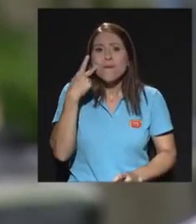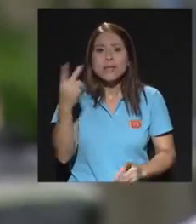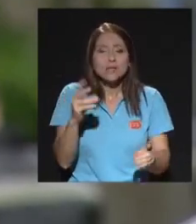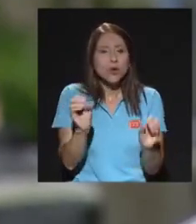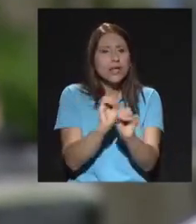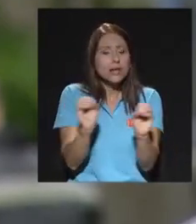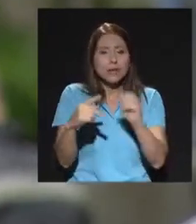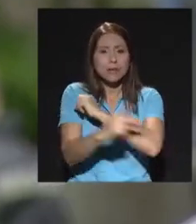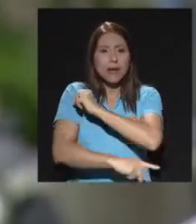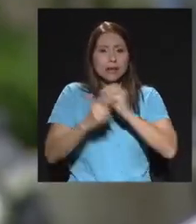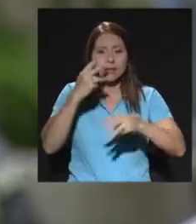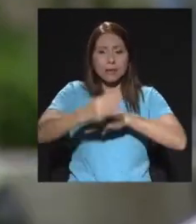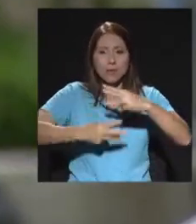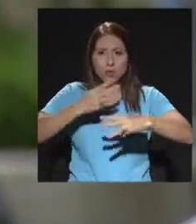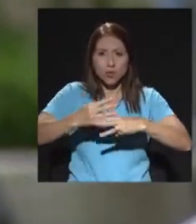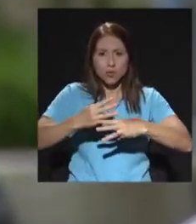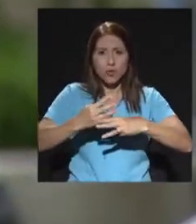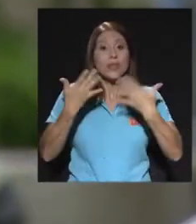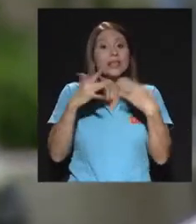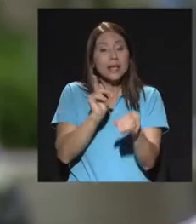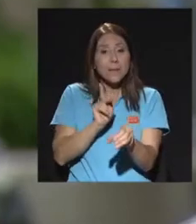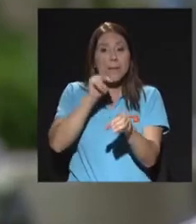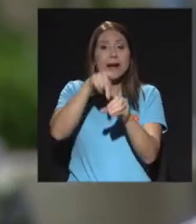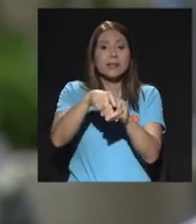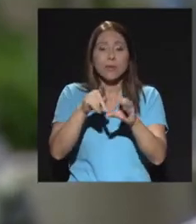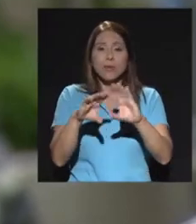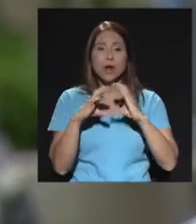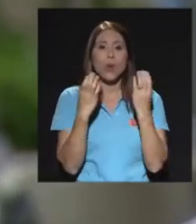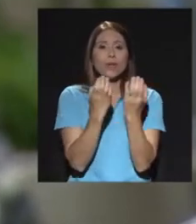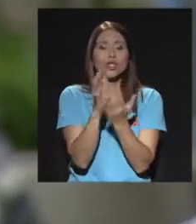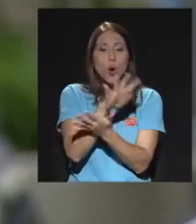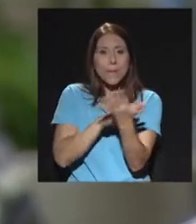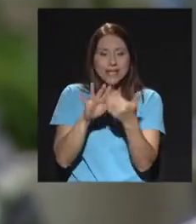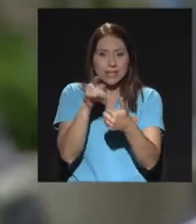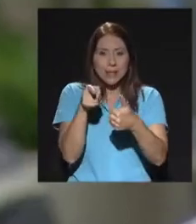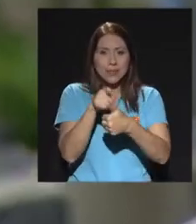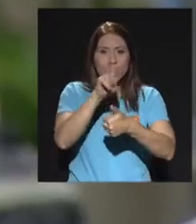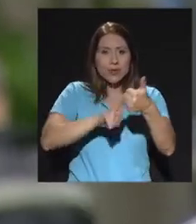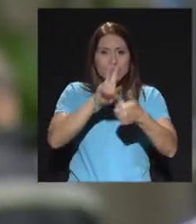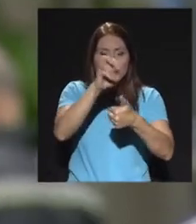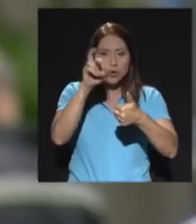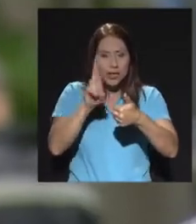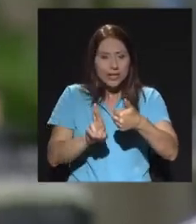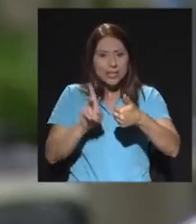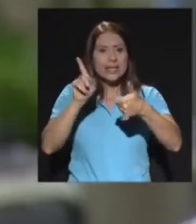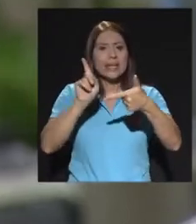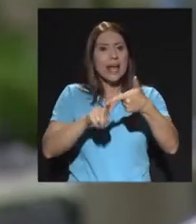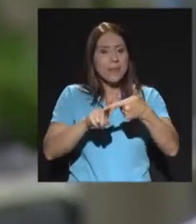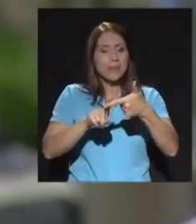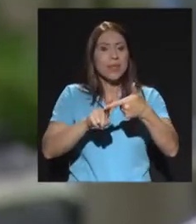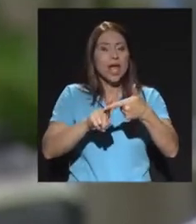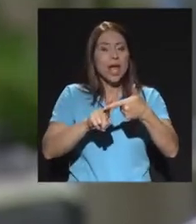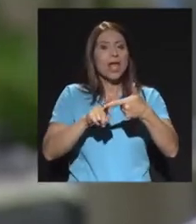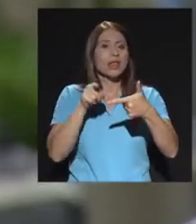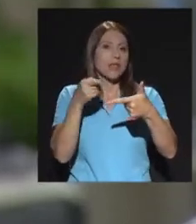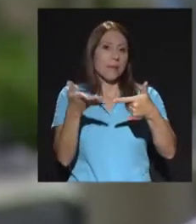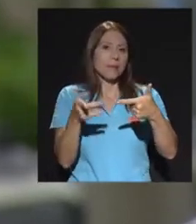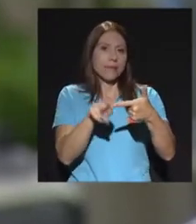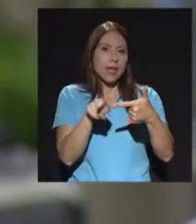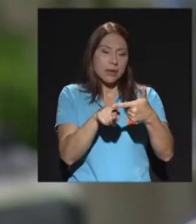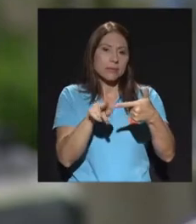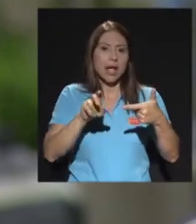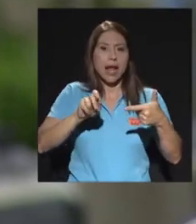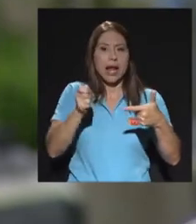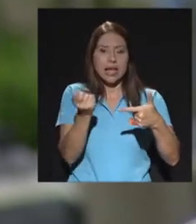del mundo. Participaron de una comisión mixta la Universidad de Costa Rica, participaron también el propio